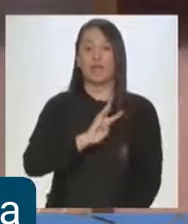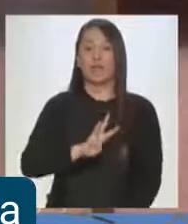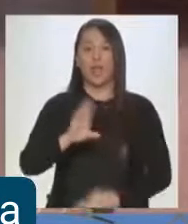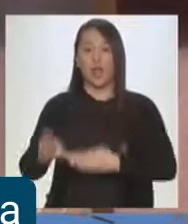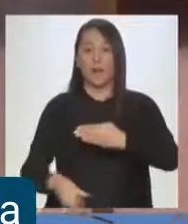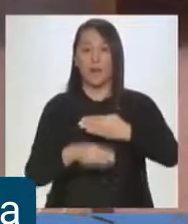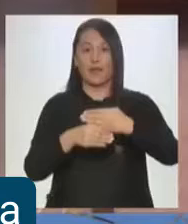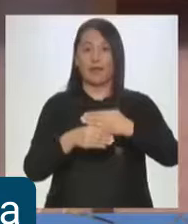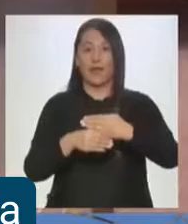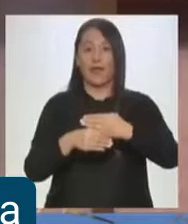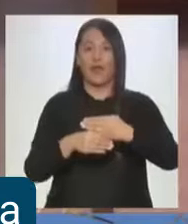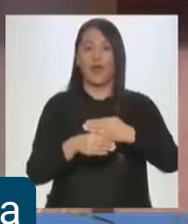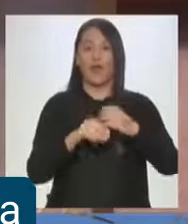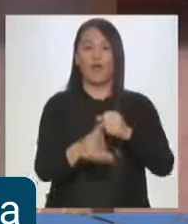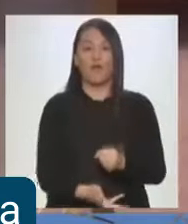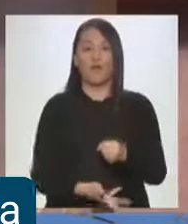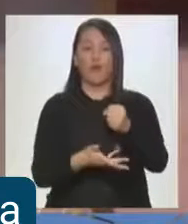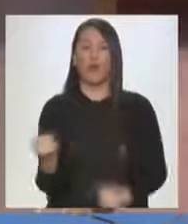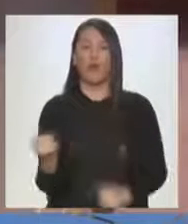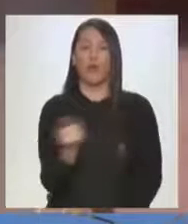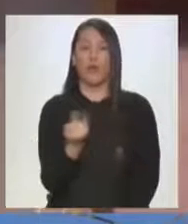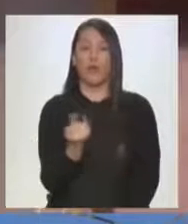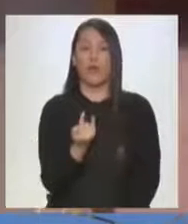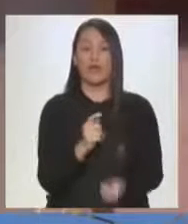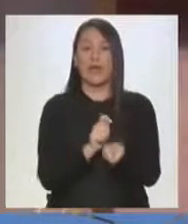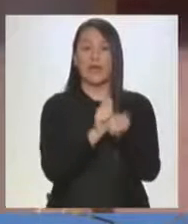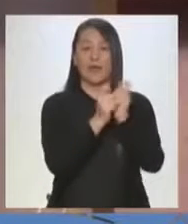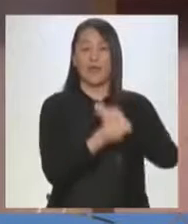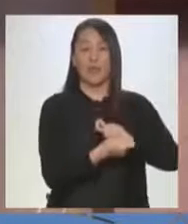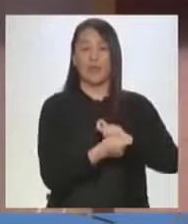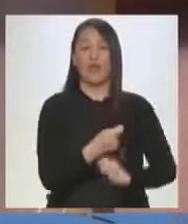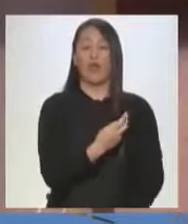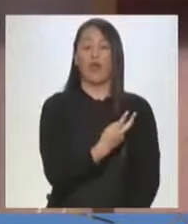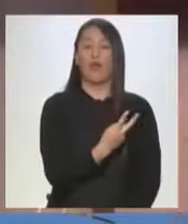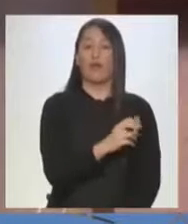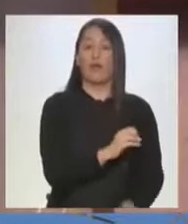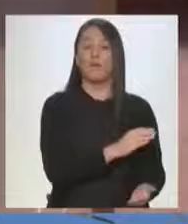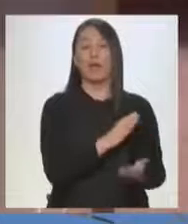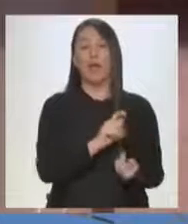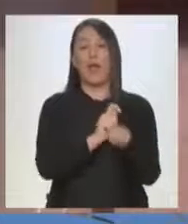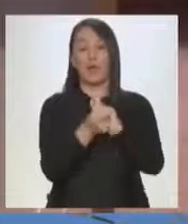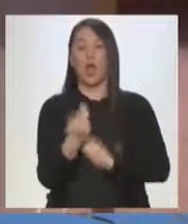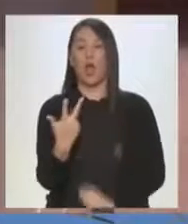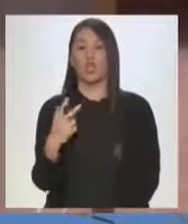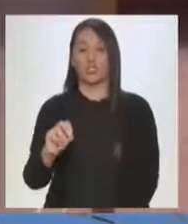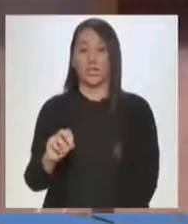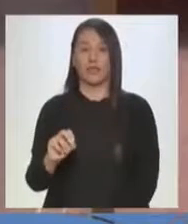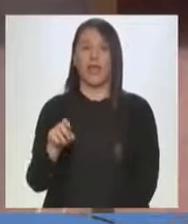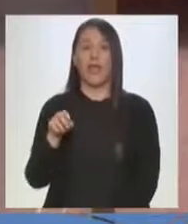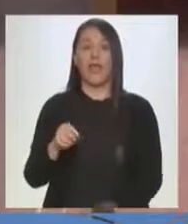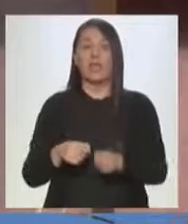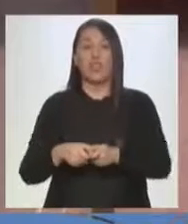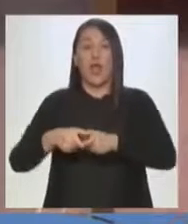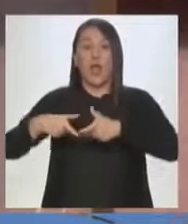Complementarias, en el Fondo de Emergencia Transitorio, el guarismo 60x80, lo que permite ampliar la cobertura del ingreso familiar de